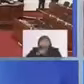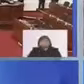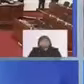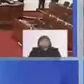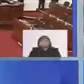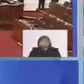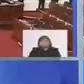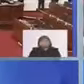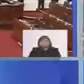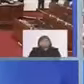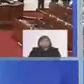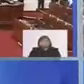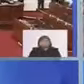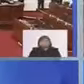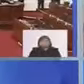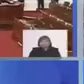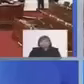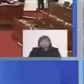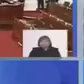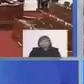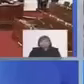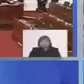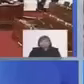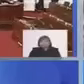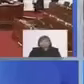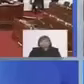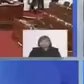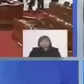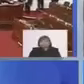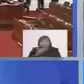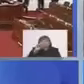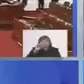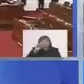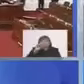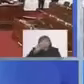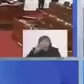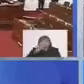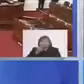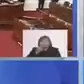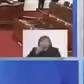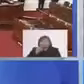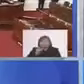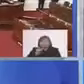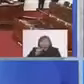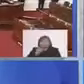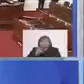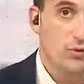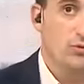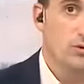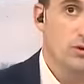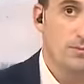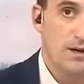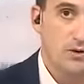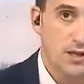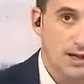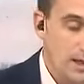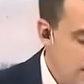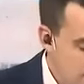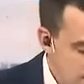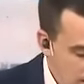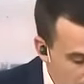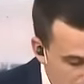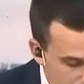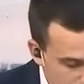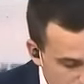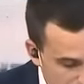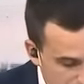está cerca de los 3.20, 3.17, 3.18 en la City a esta hora. Exactamente, con un Banco Central que se acaba de conocer el dato, Paulino,